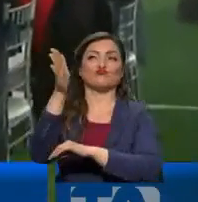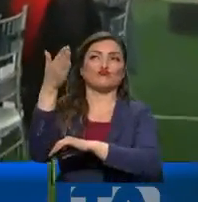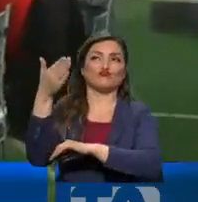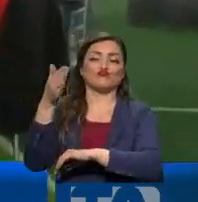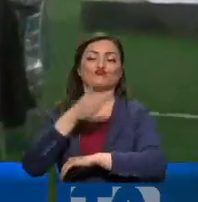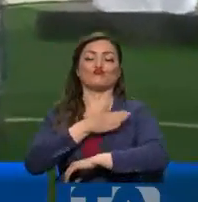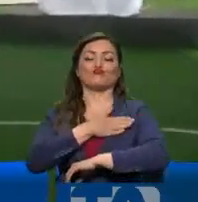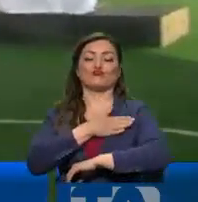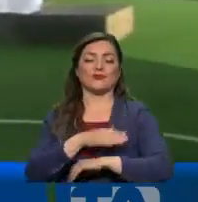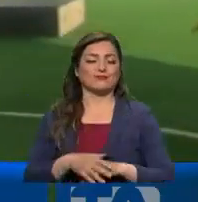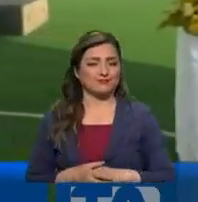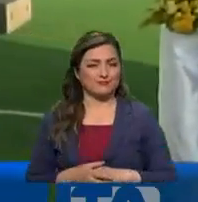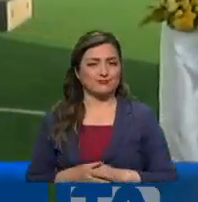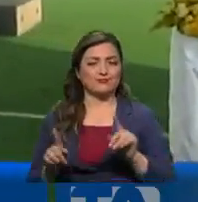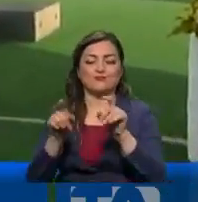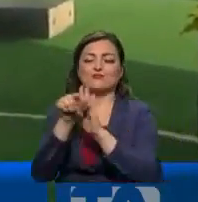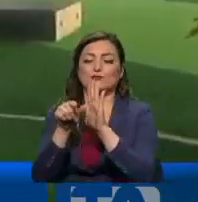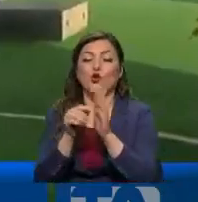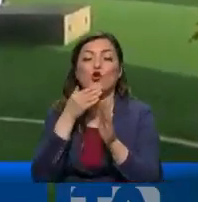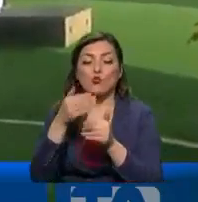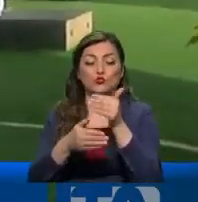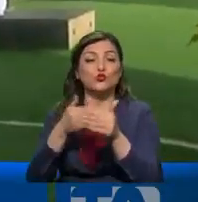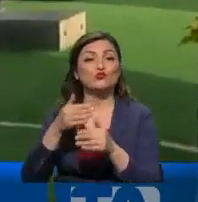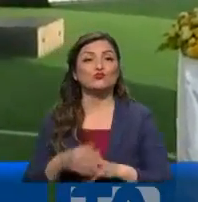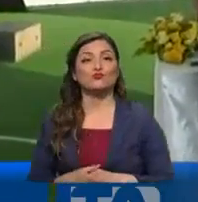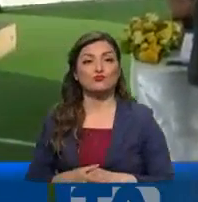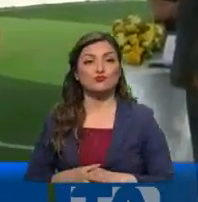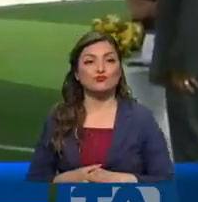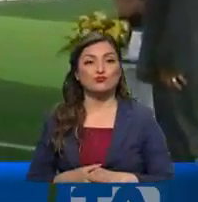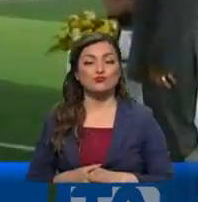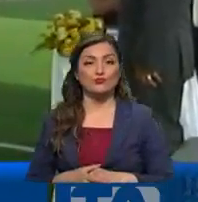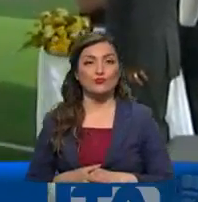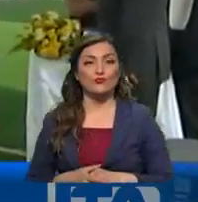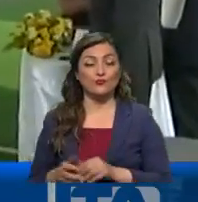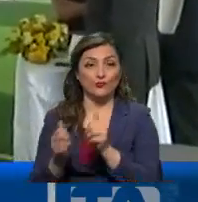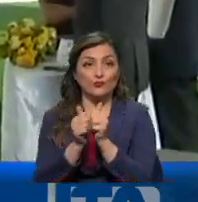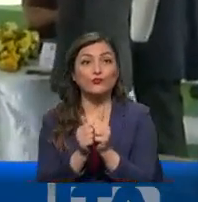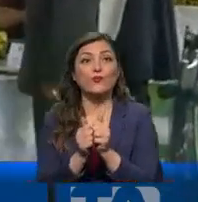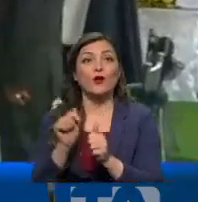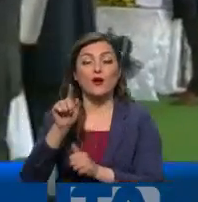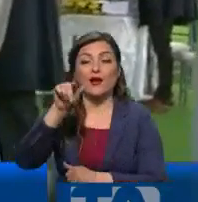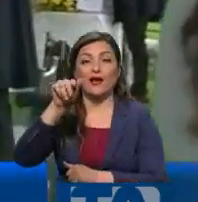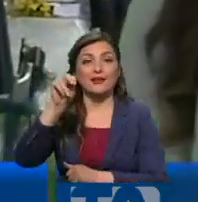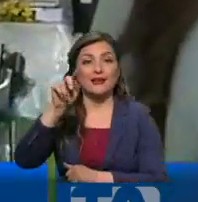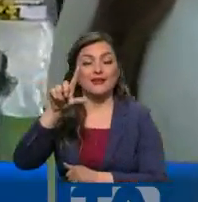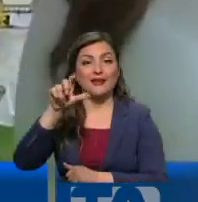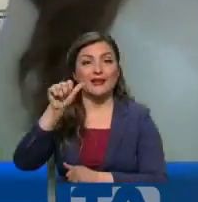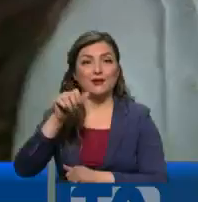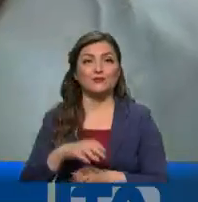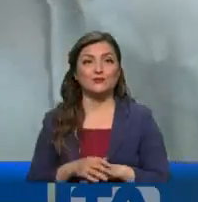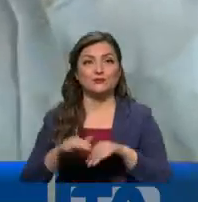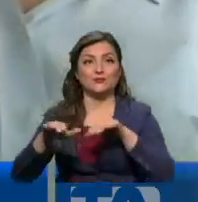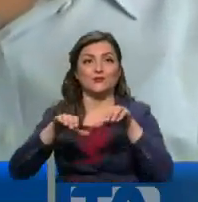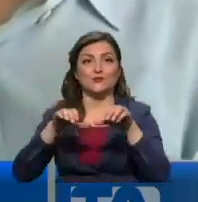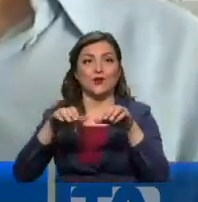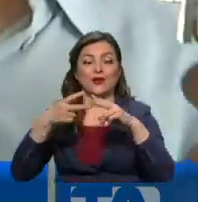del Ecuador. Para contarnos más detalles de cómo se está llevando a cabo esta ceremonia, está con nosotros Daniel Díaz, que es